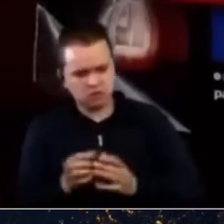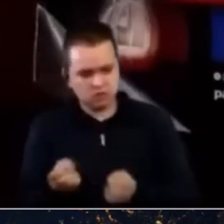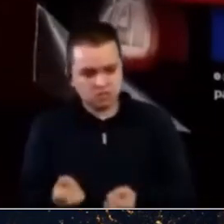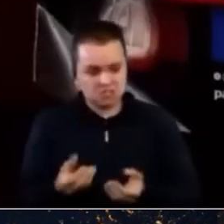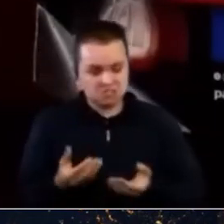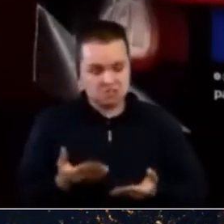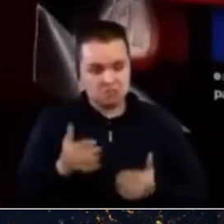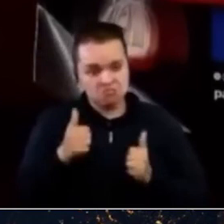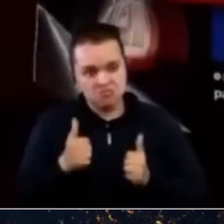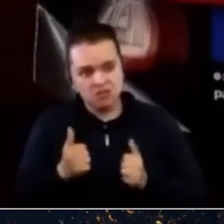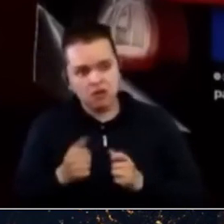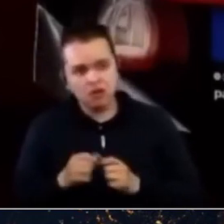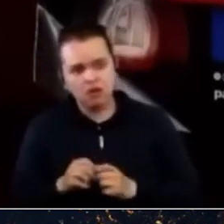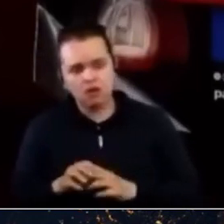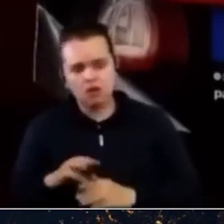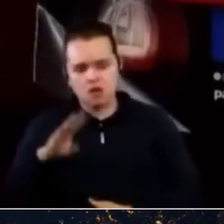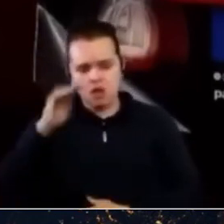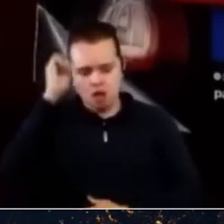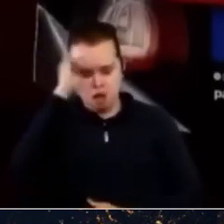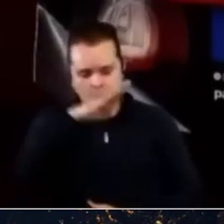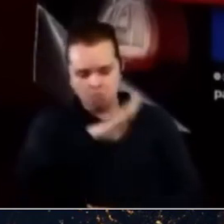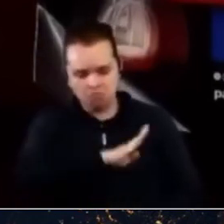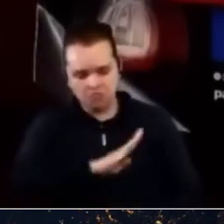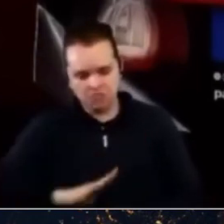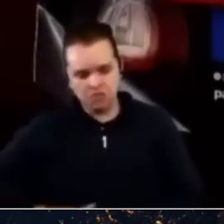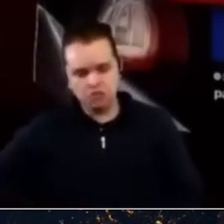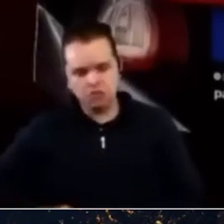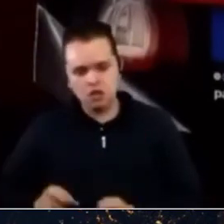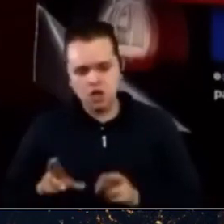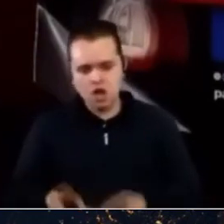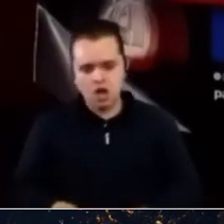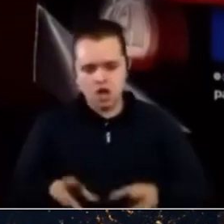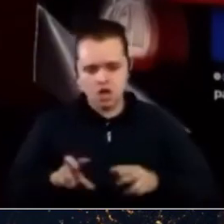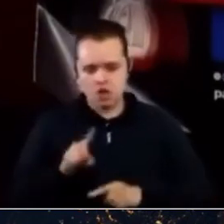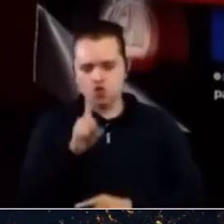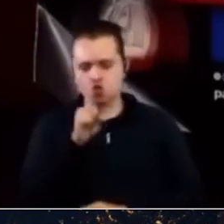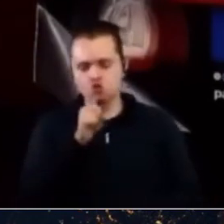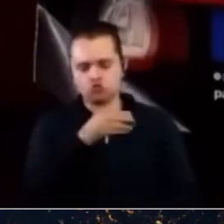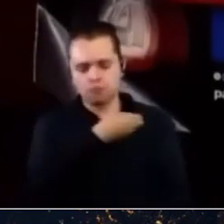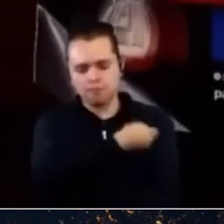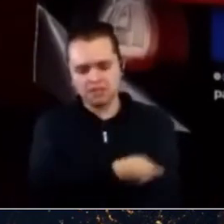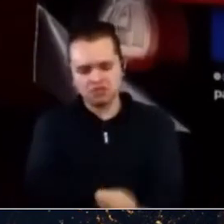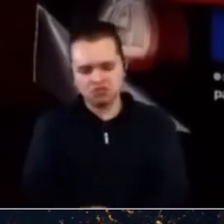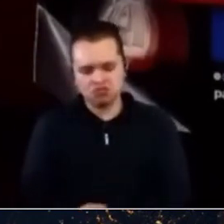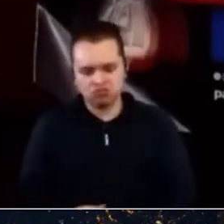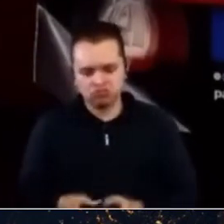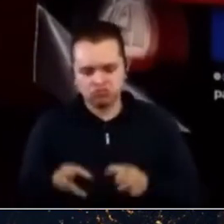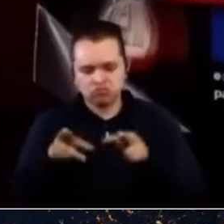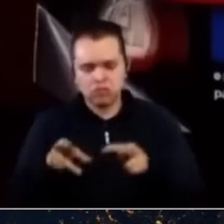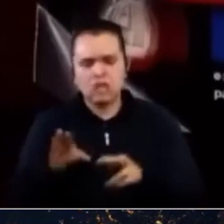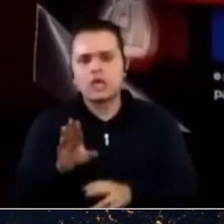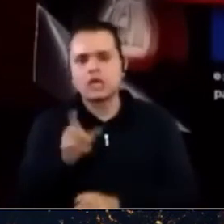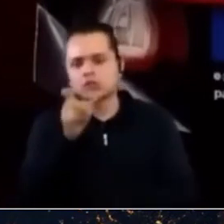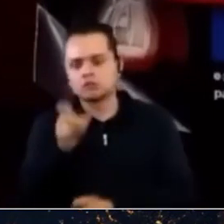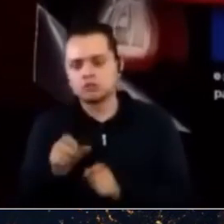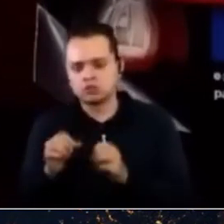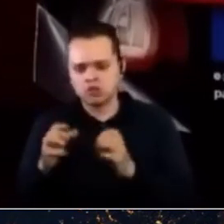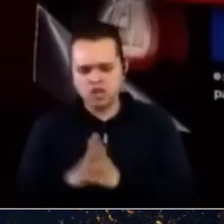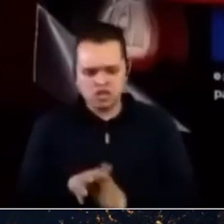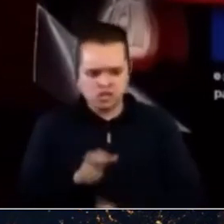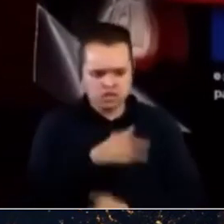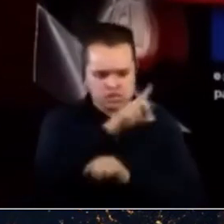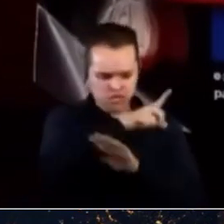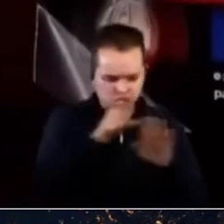reciben bien que este presidente le regale un millón de pesos a quienes están proclives